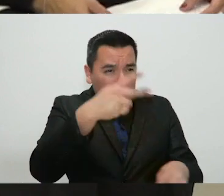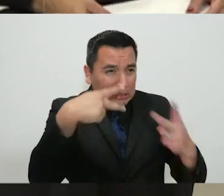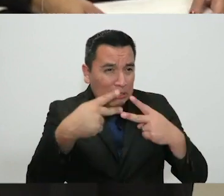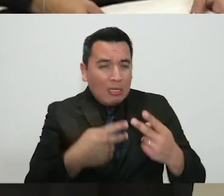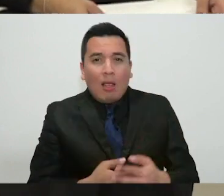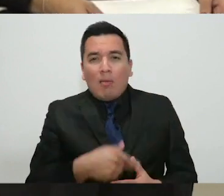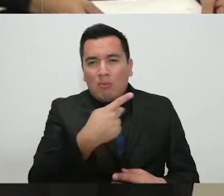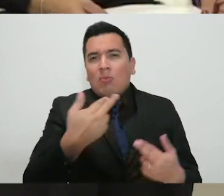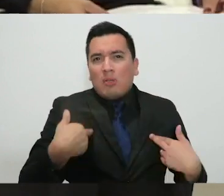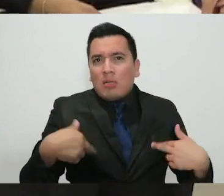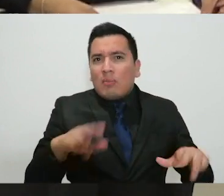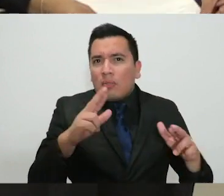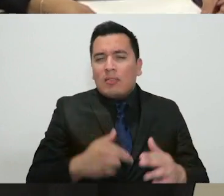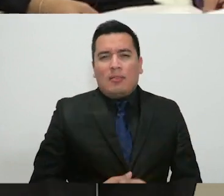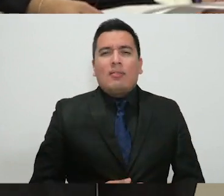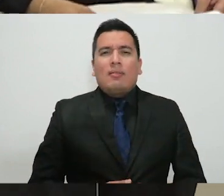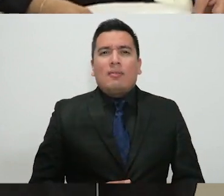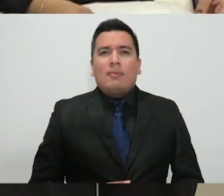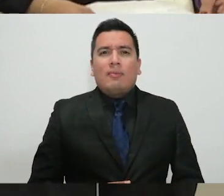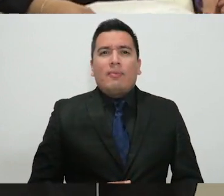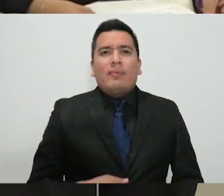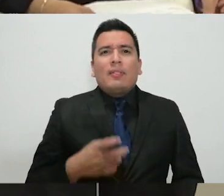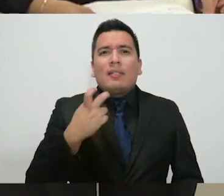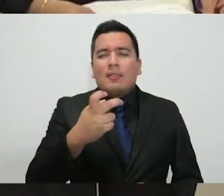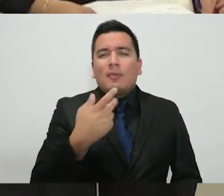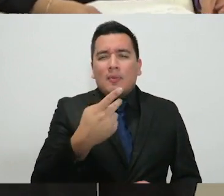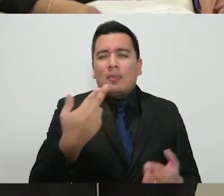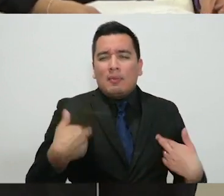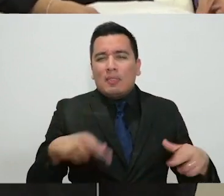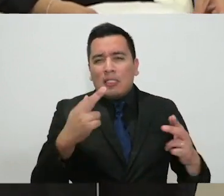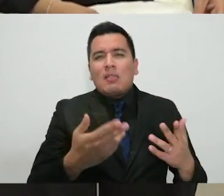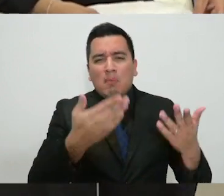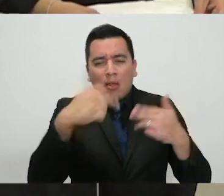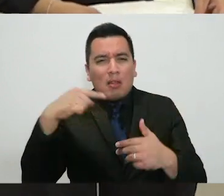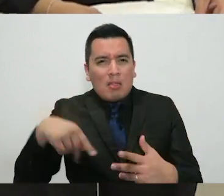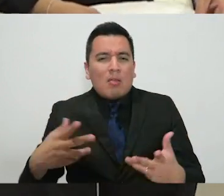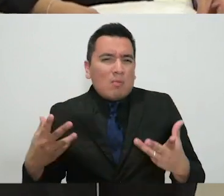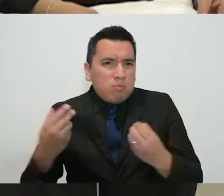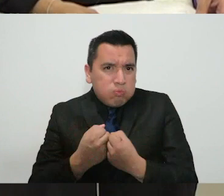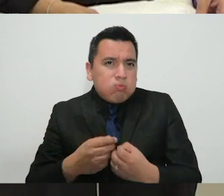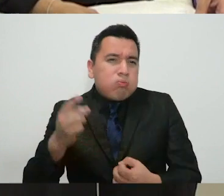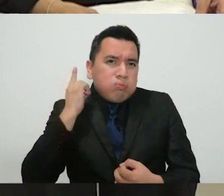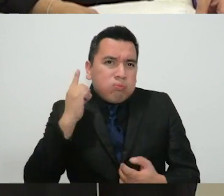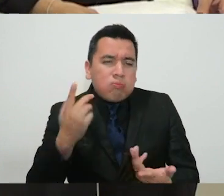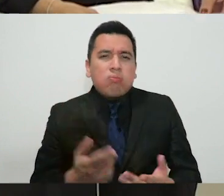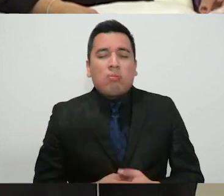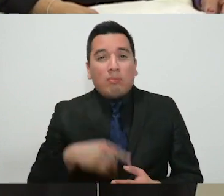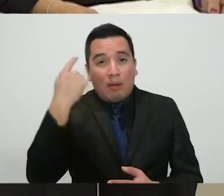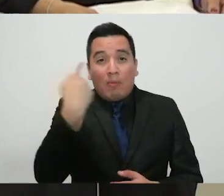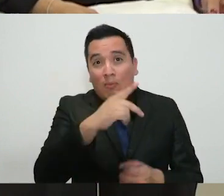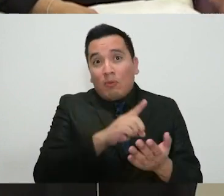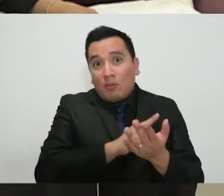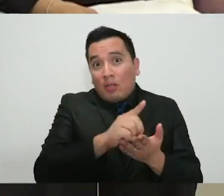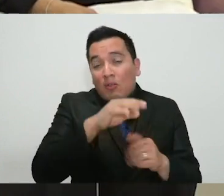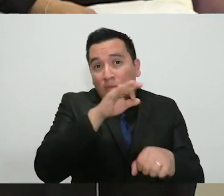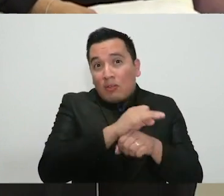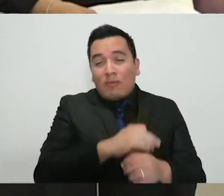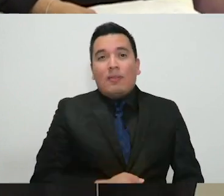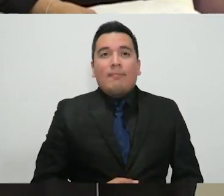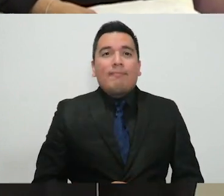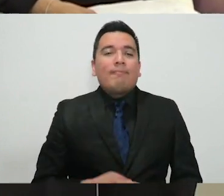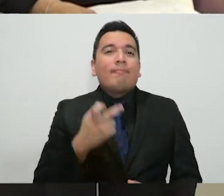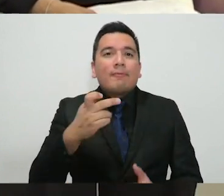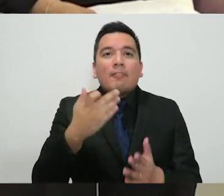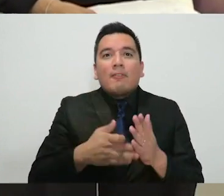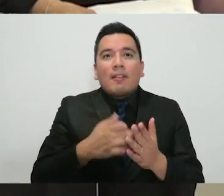su propia representación y que esos representantes vengan, se integren aquí a los congresos para la protección de sus intereses. Esta sería